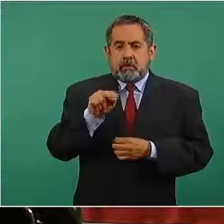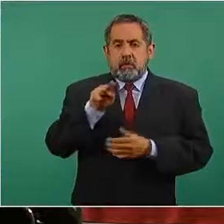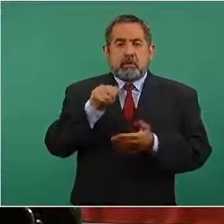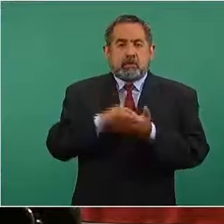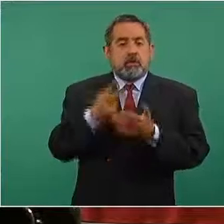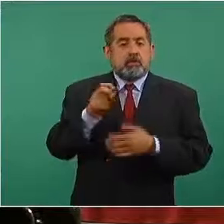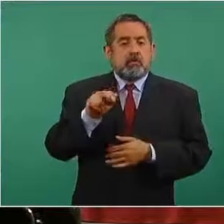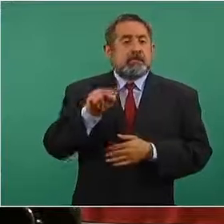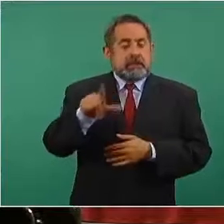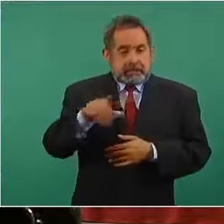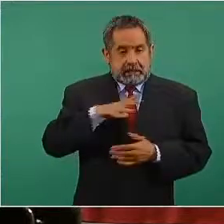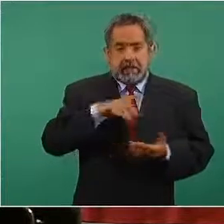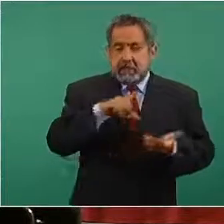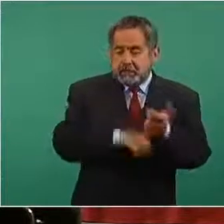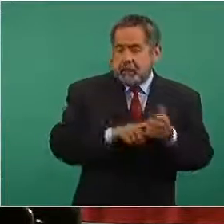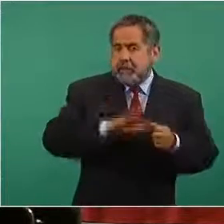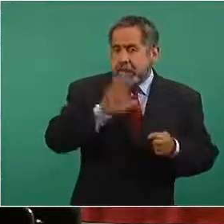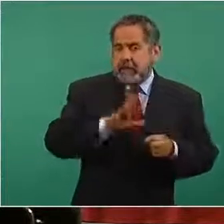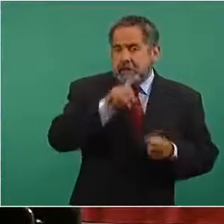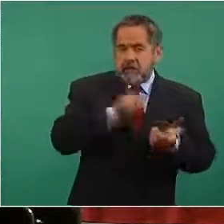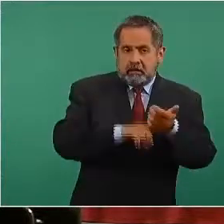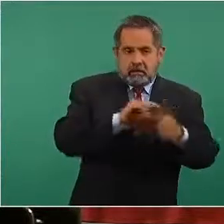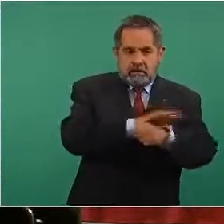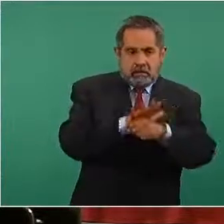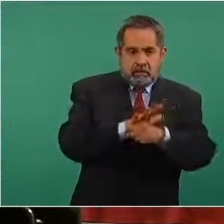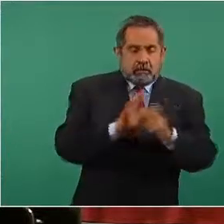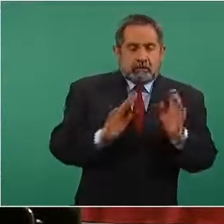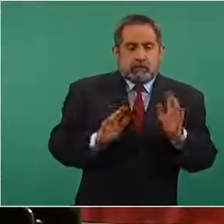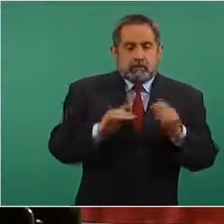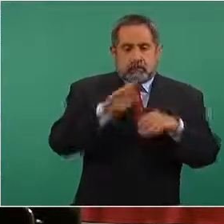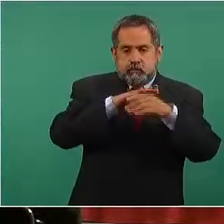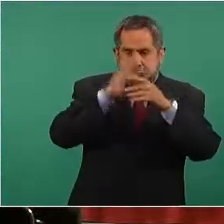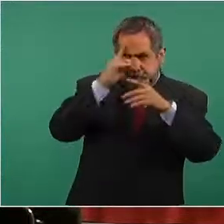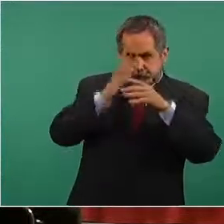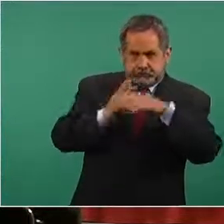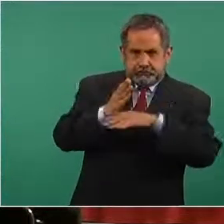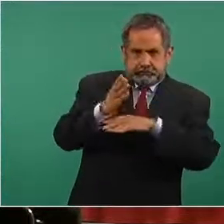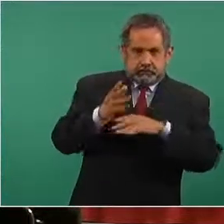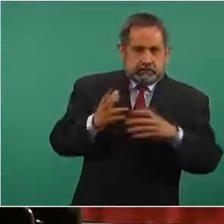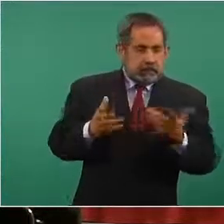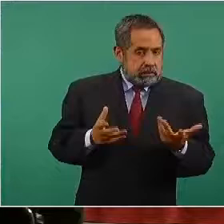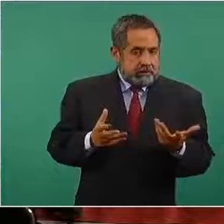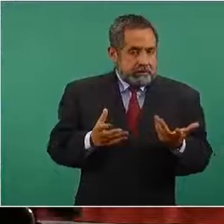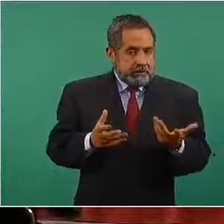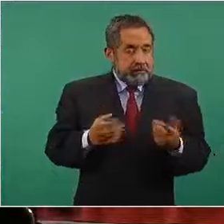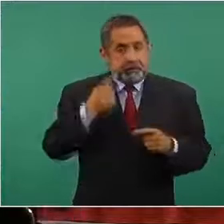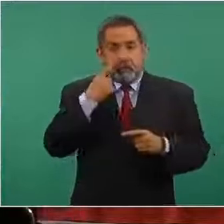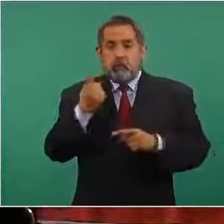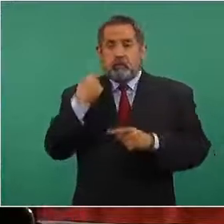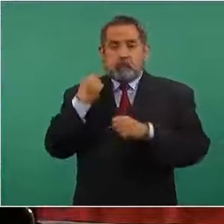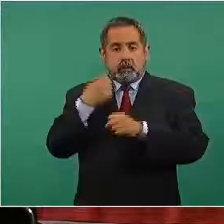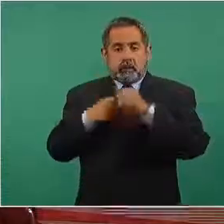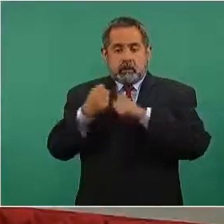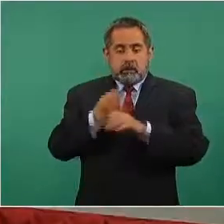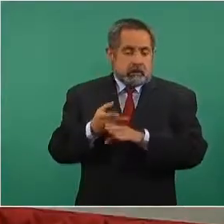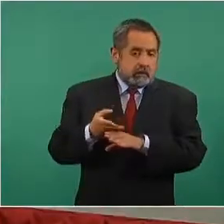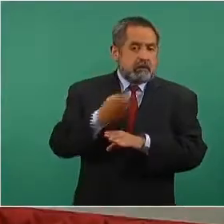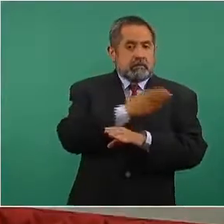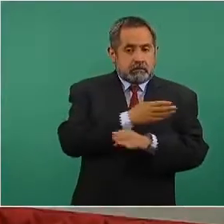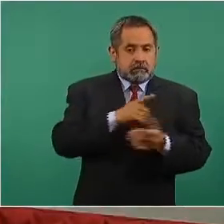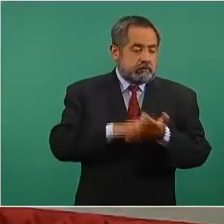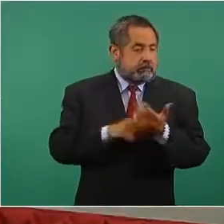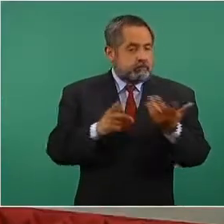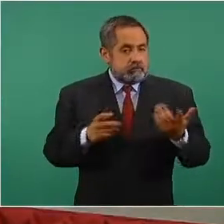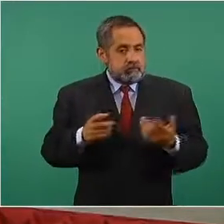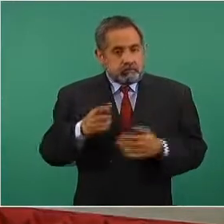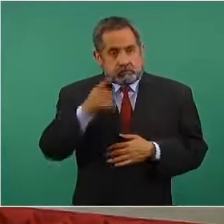294.287. De entrada se asumió que todo esto es parte del exceso. ¿Por qué? Porque el año pasado, o los años previos,